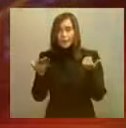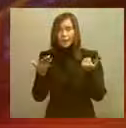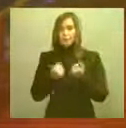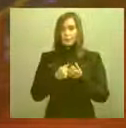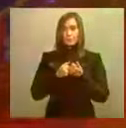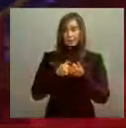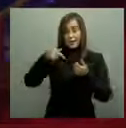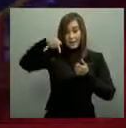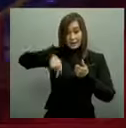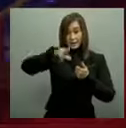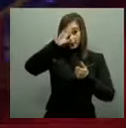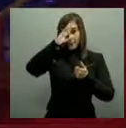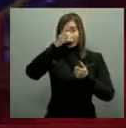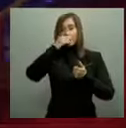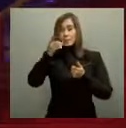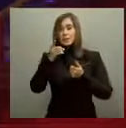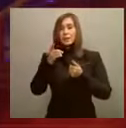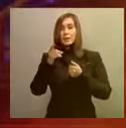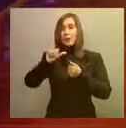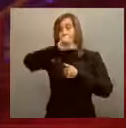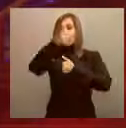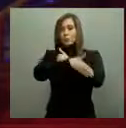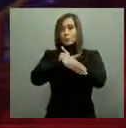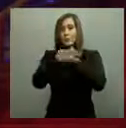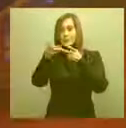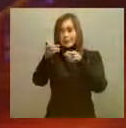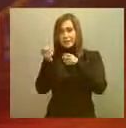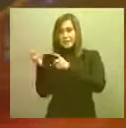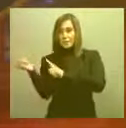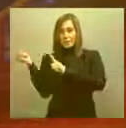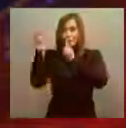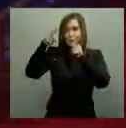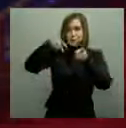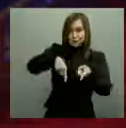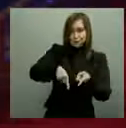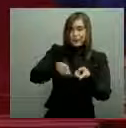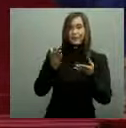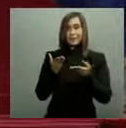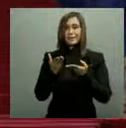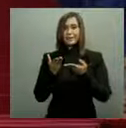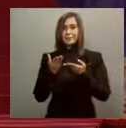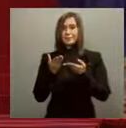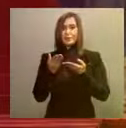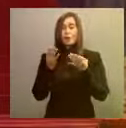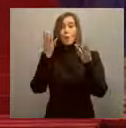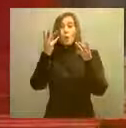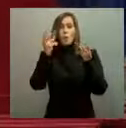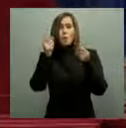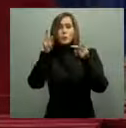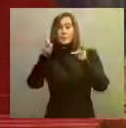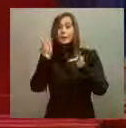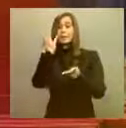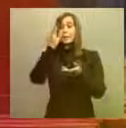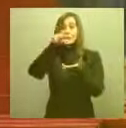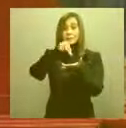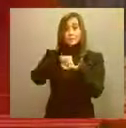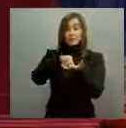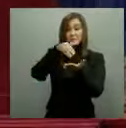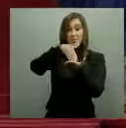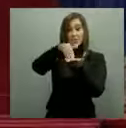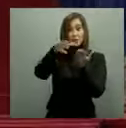principal destino para la inversión extranjera directa en Centroamérica y el Caribe, con proyección de 3.000 millones de dólares en este